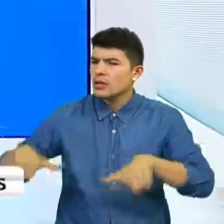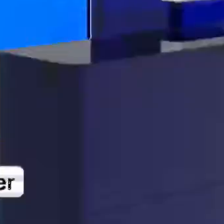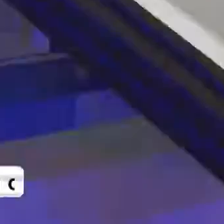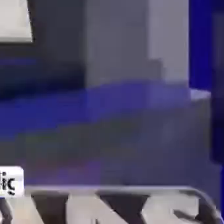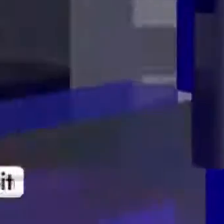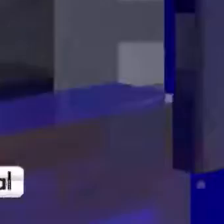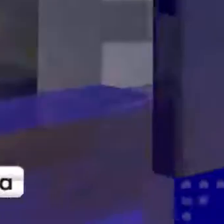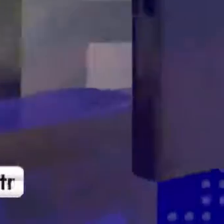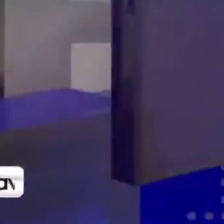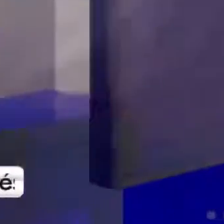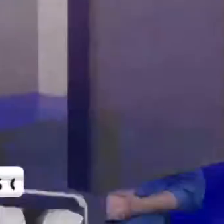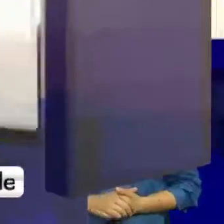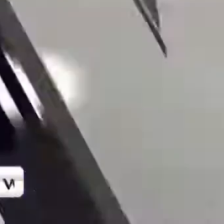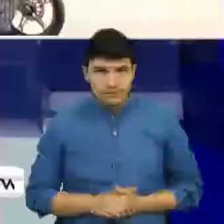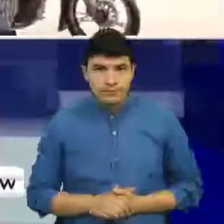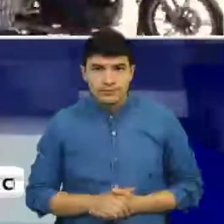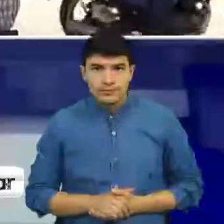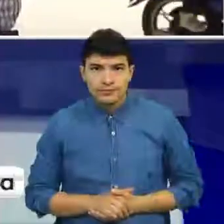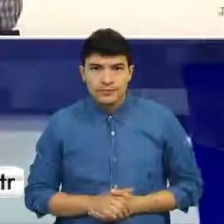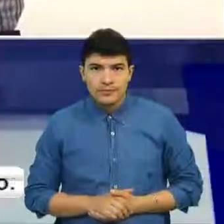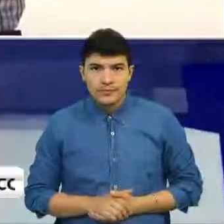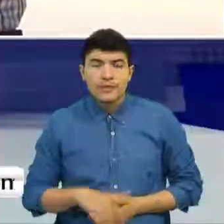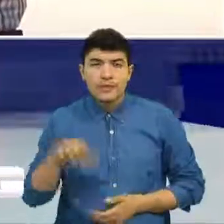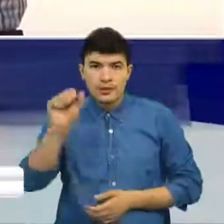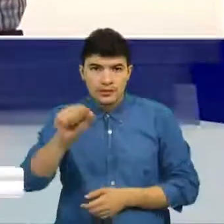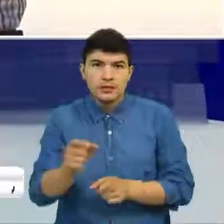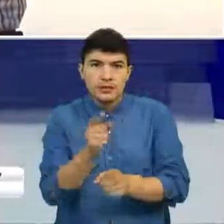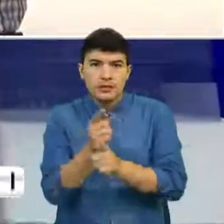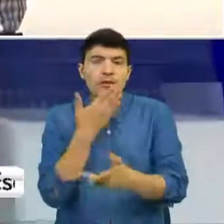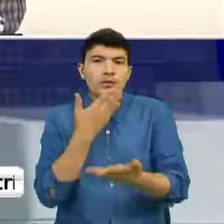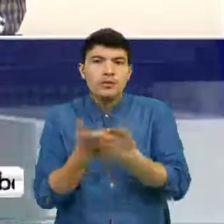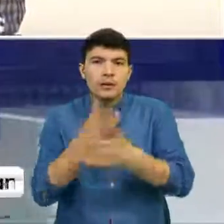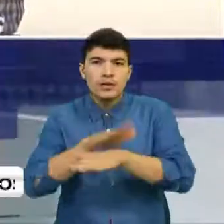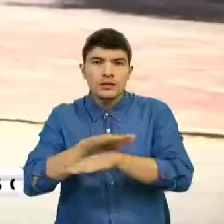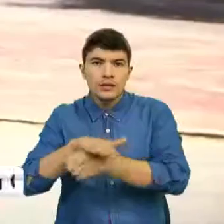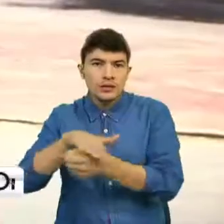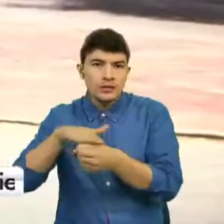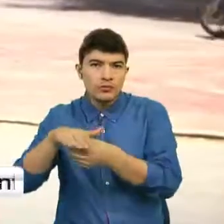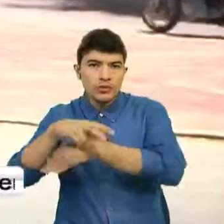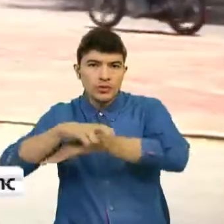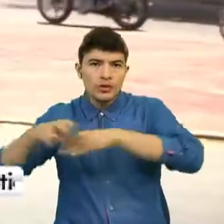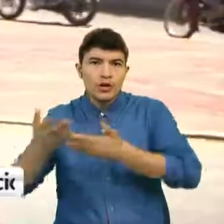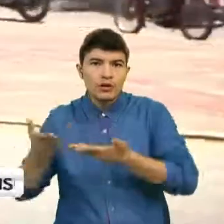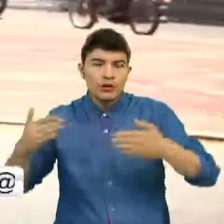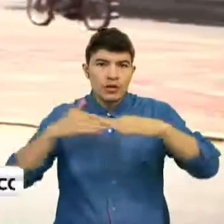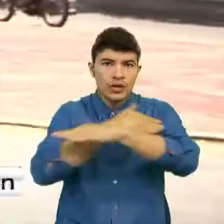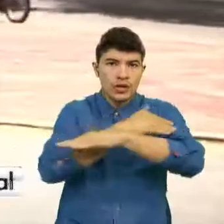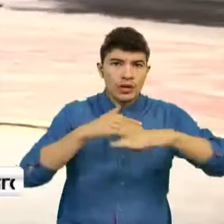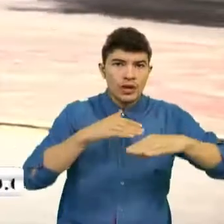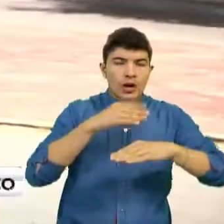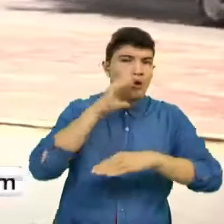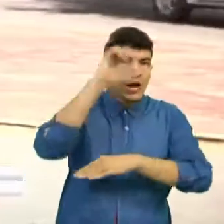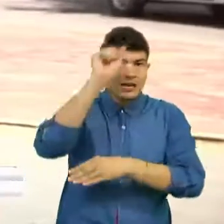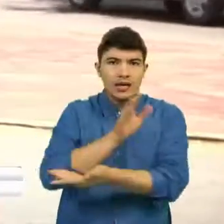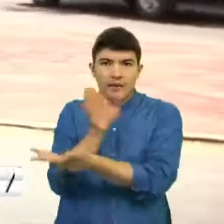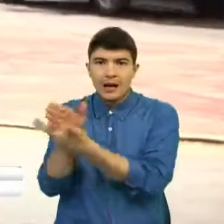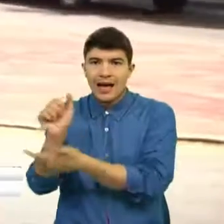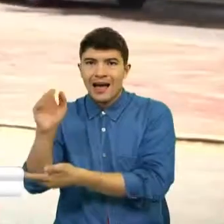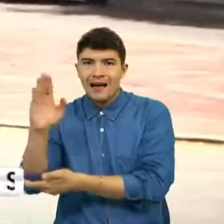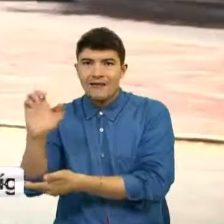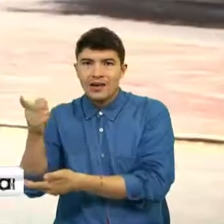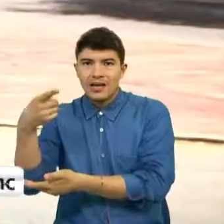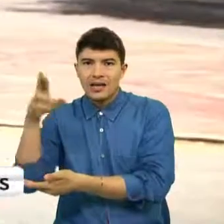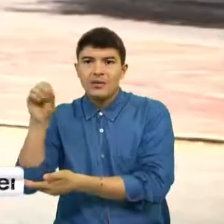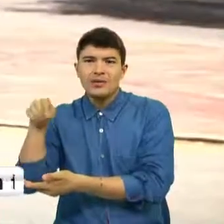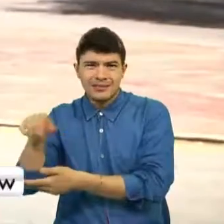hecho así es muy buenas tardes pues este nuevo hecho se registró en la vía ocaña ábrego en el mismo punto donde se han venido registrando